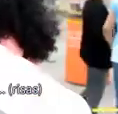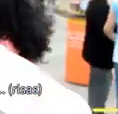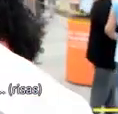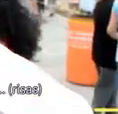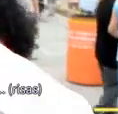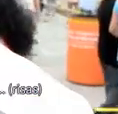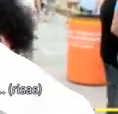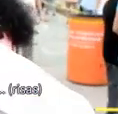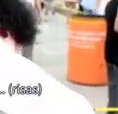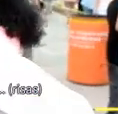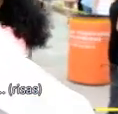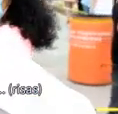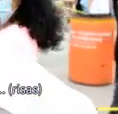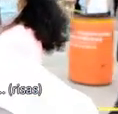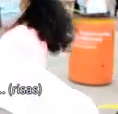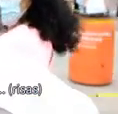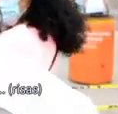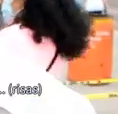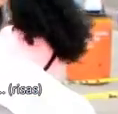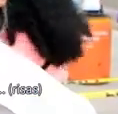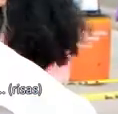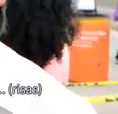Híjole, irme de Acapulco una semana.